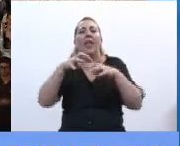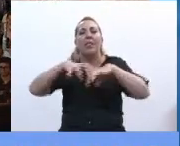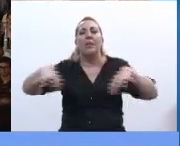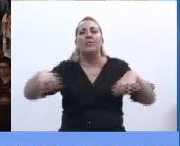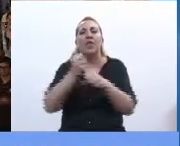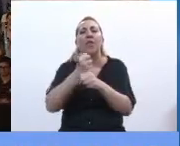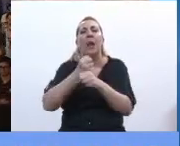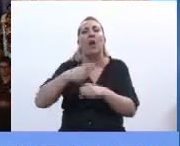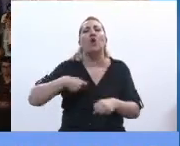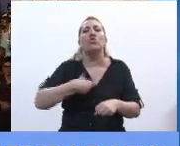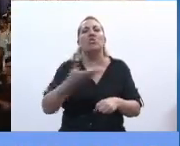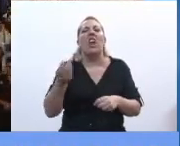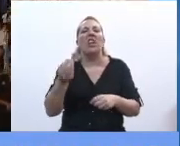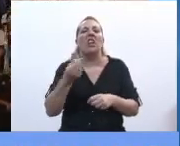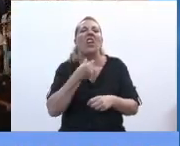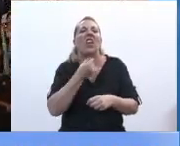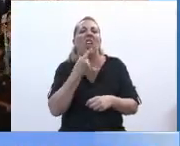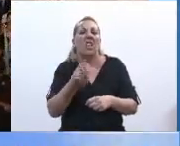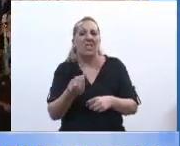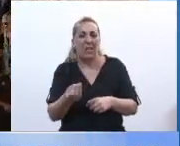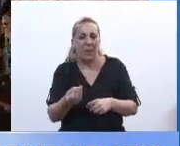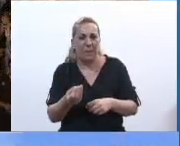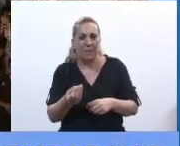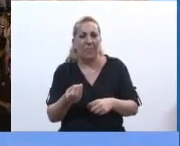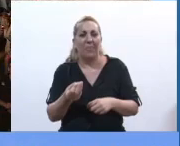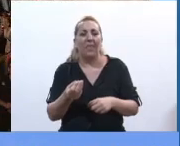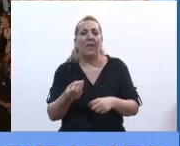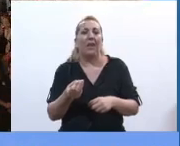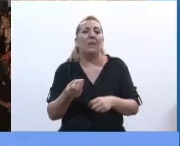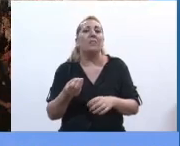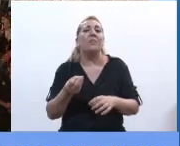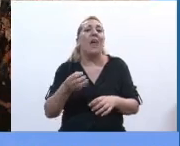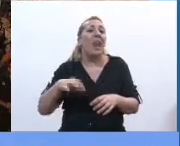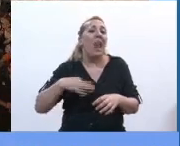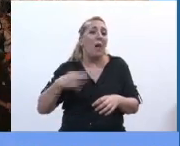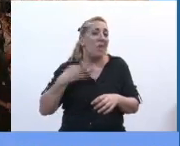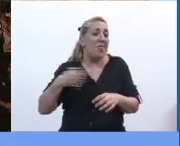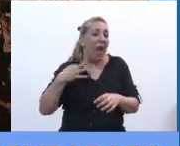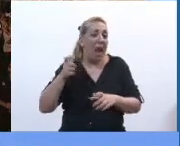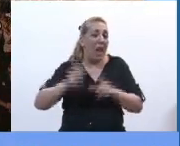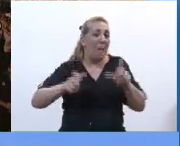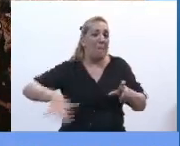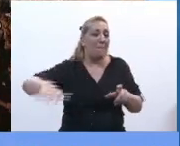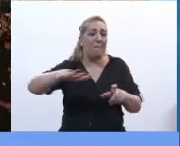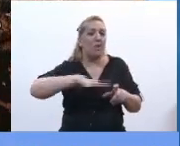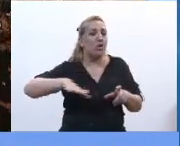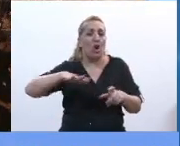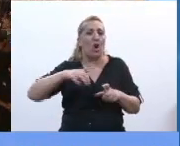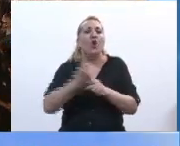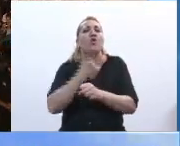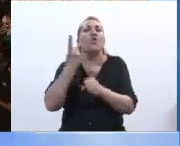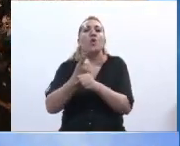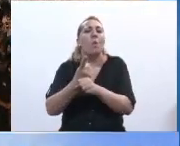tiene que ver con esto que hablaba la vida general de la sociedad no puede extenderse sobre un punto